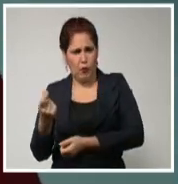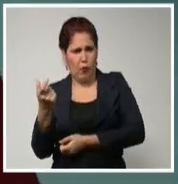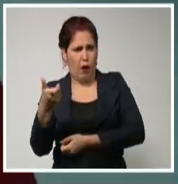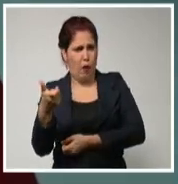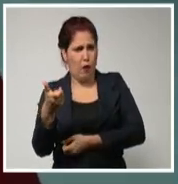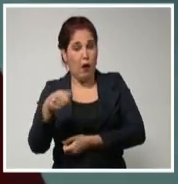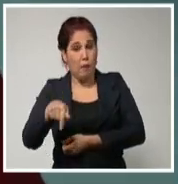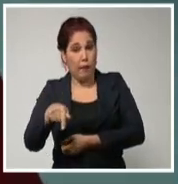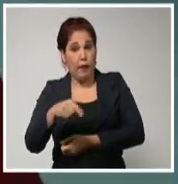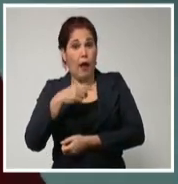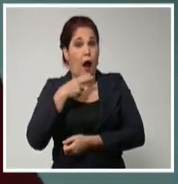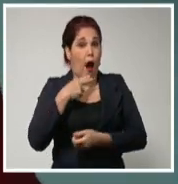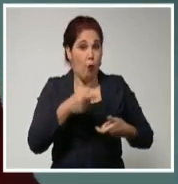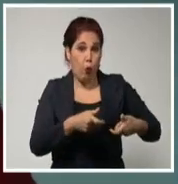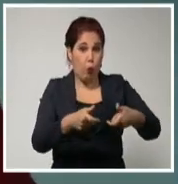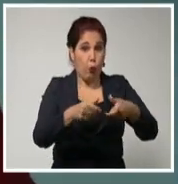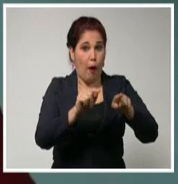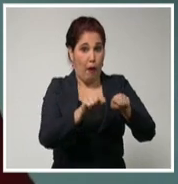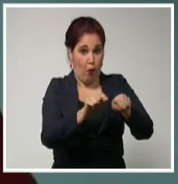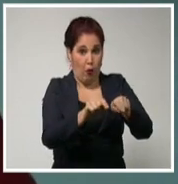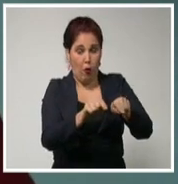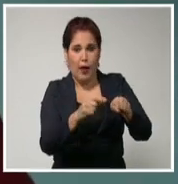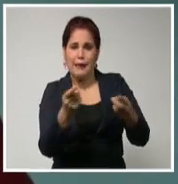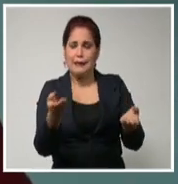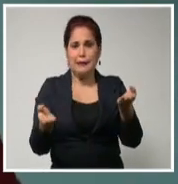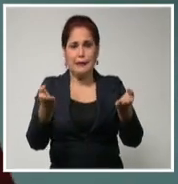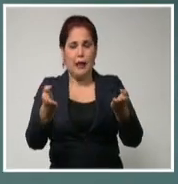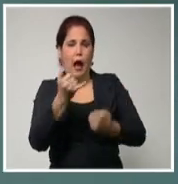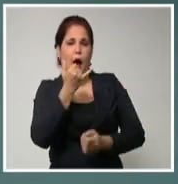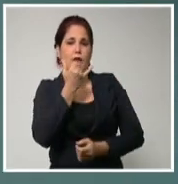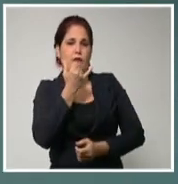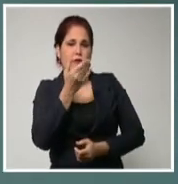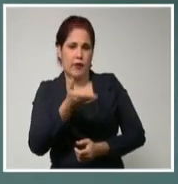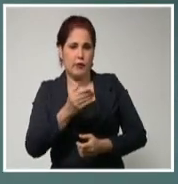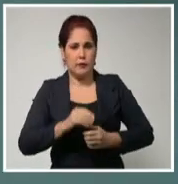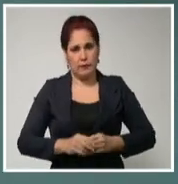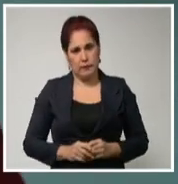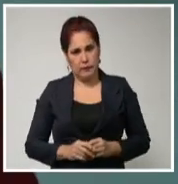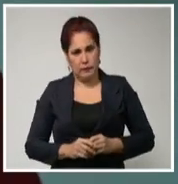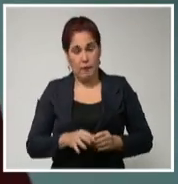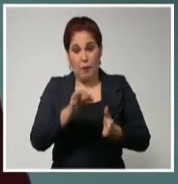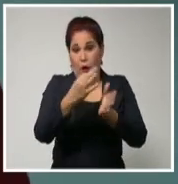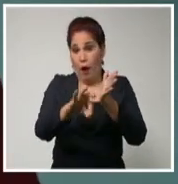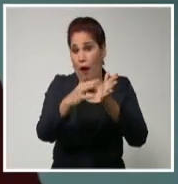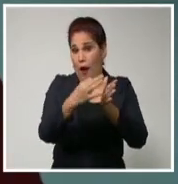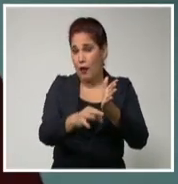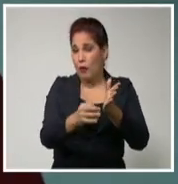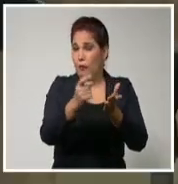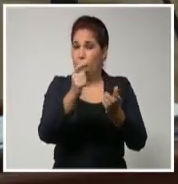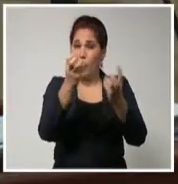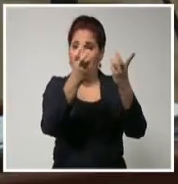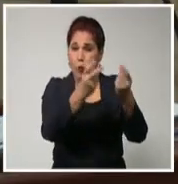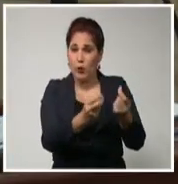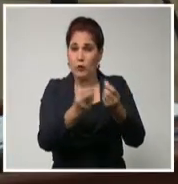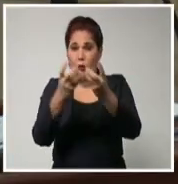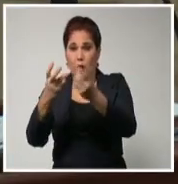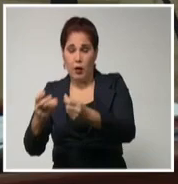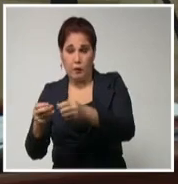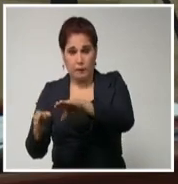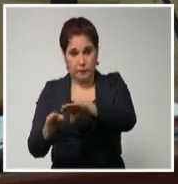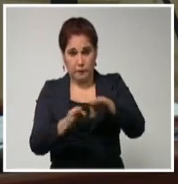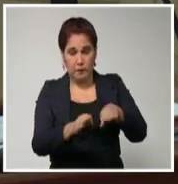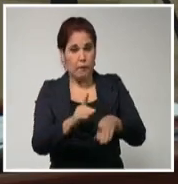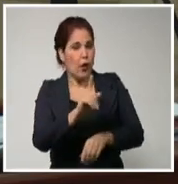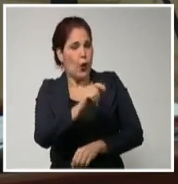el agua y la aviación, realmente son cosas que nos afectan desde el punto de vista de los costos por quintales, por caballería. No queremos